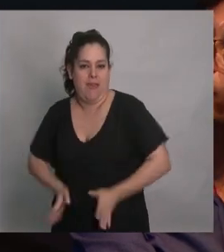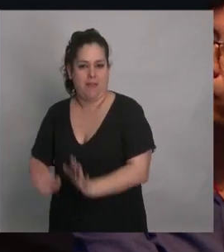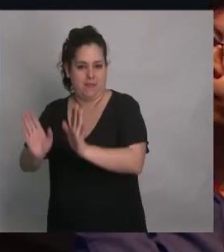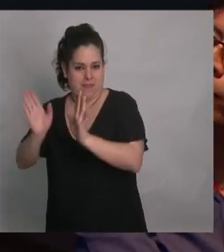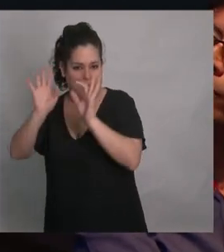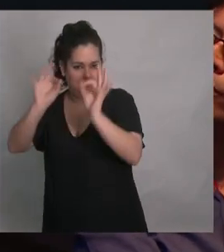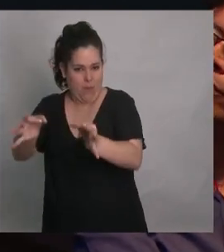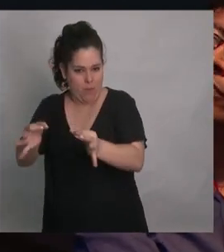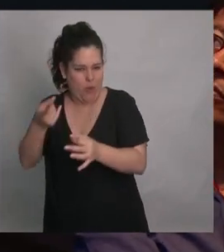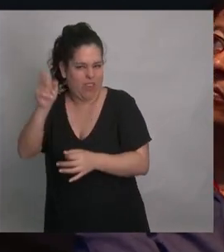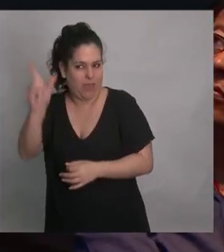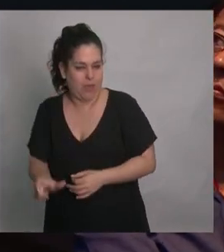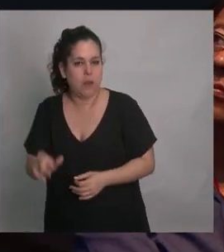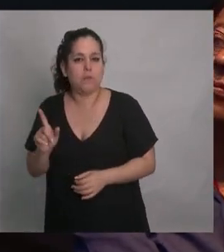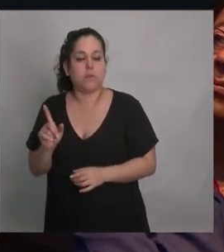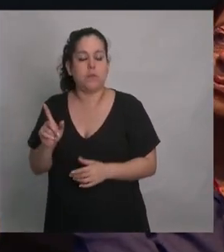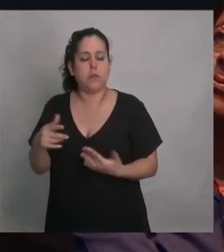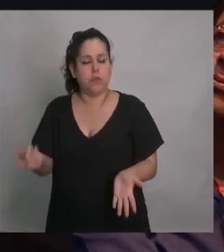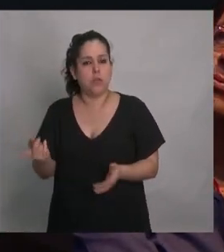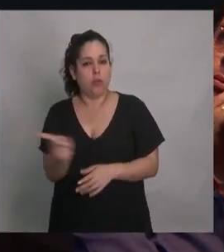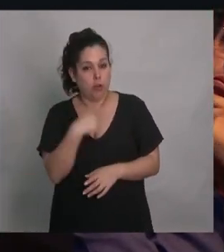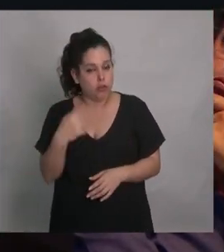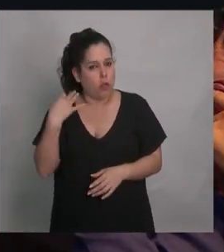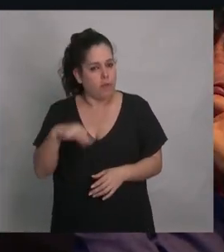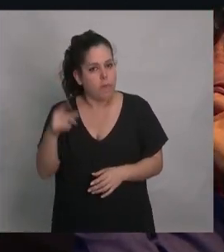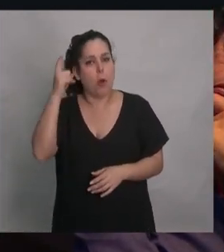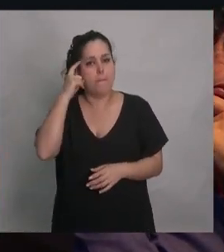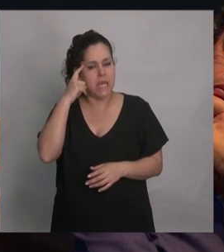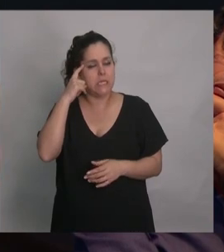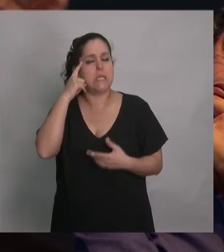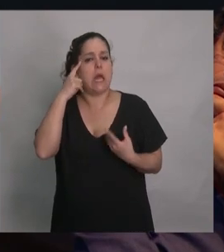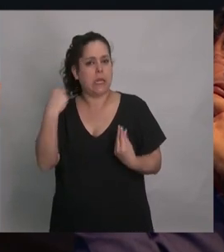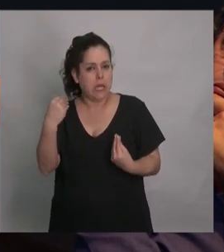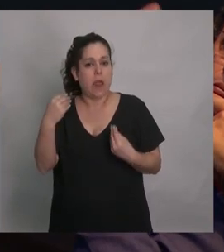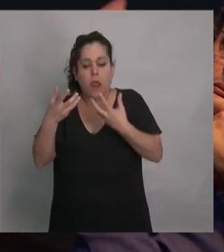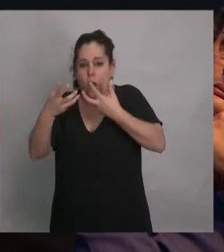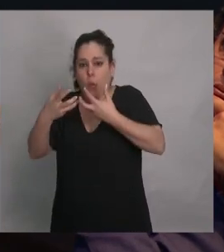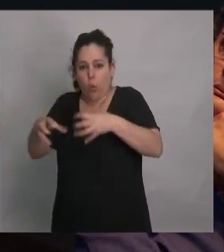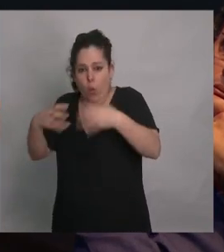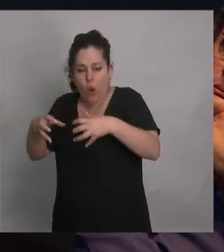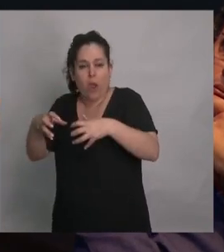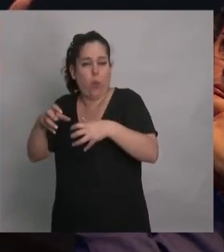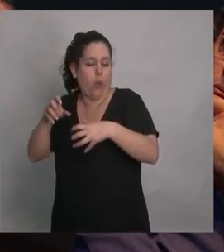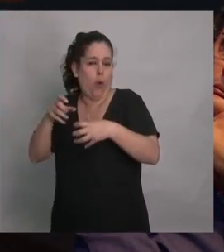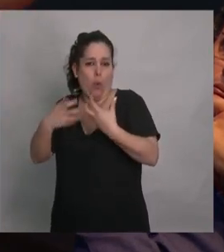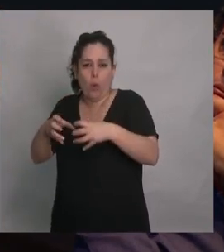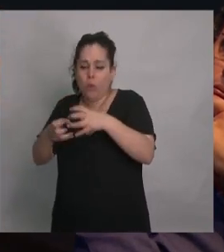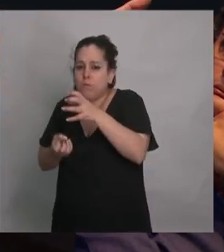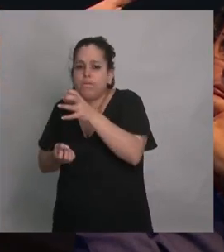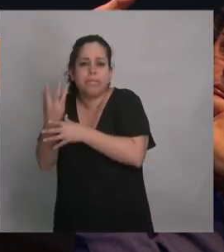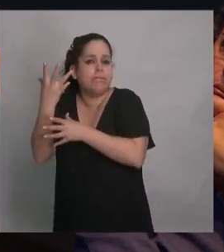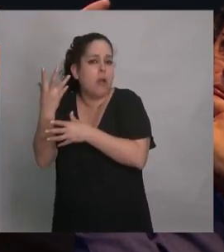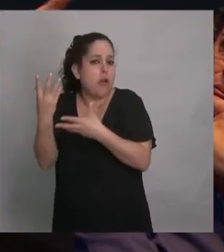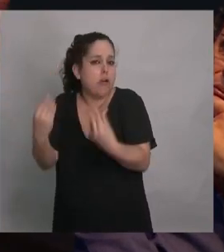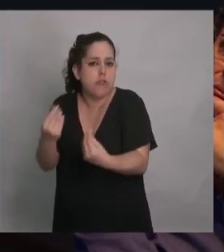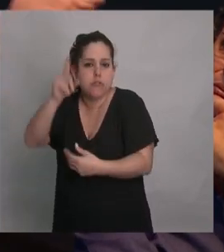que tenemos que ponernos a nos mismos es, ¿qué es que ha chocado el huevo de la serpiente? ¿Cómo que surgió